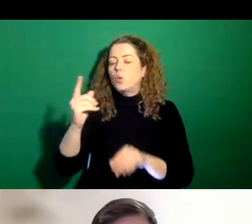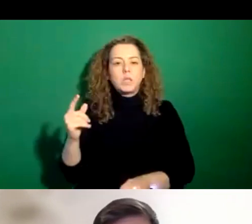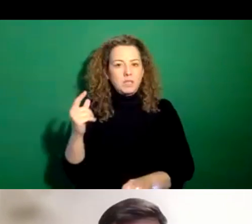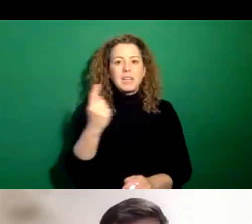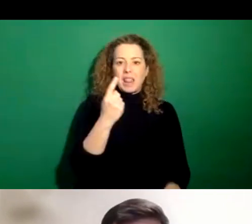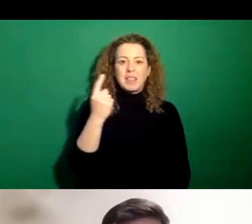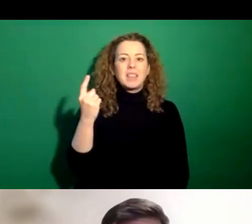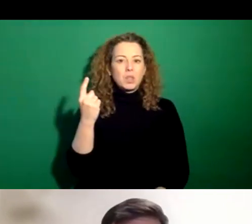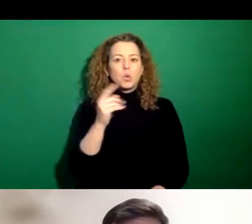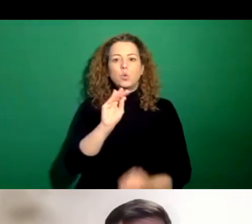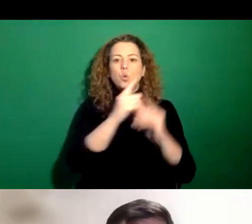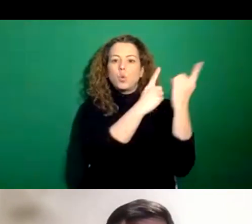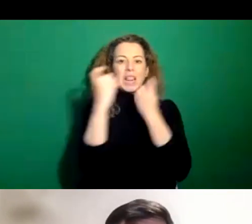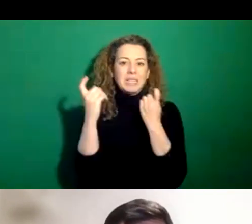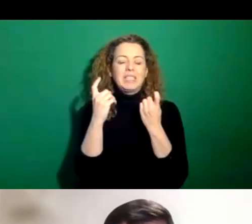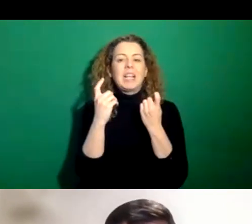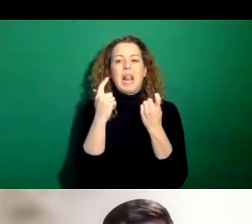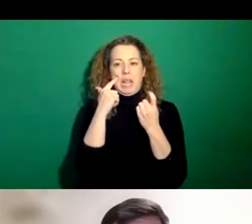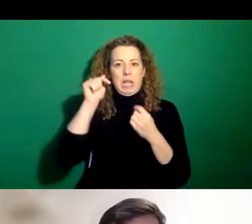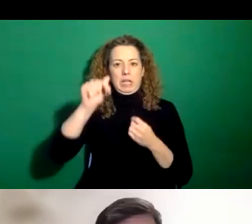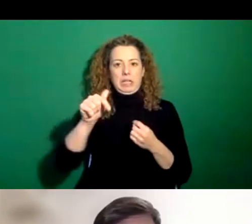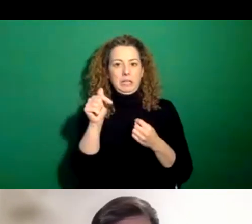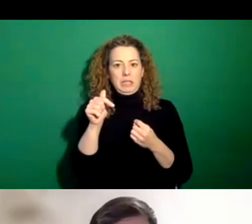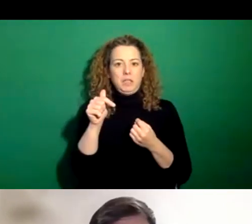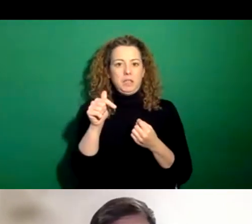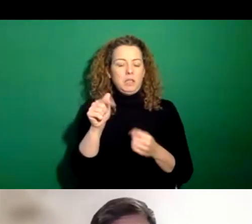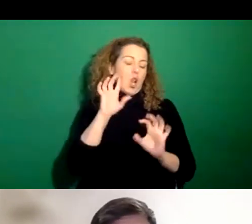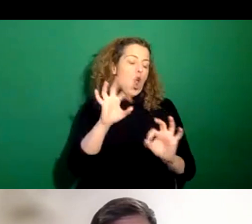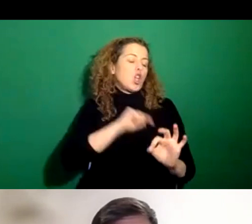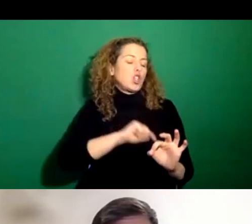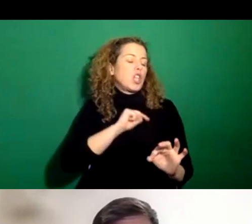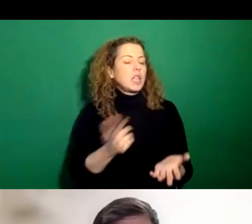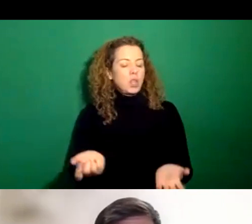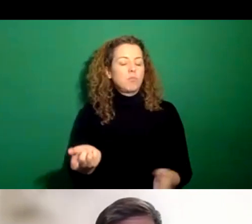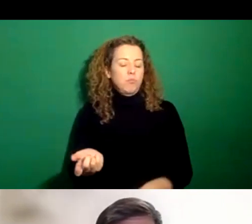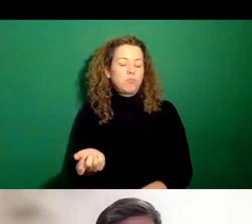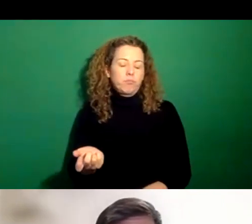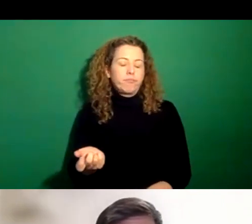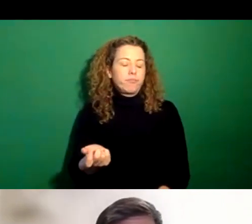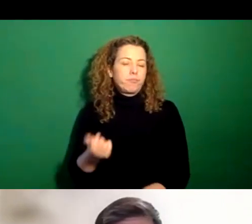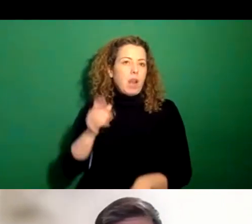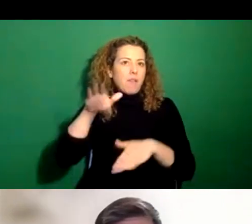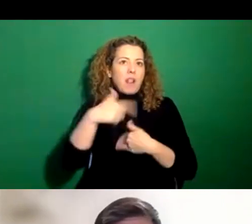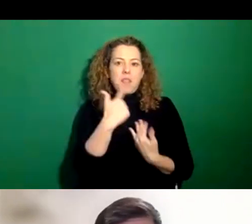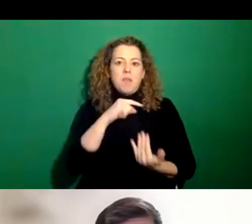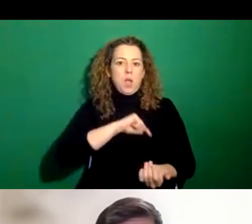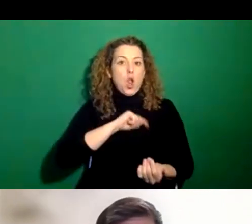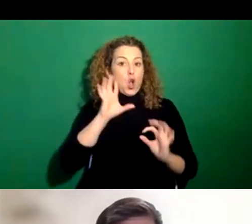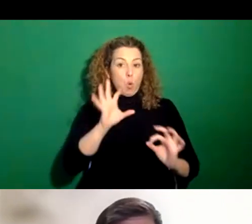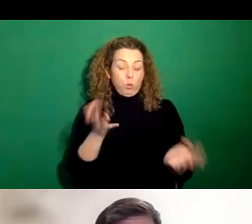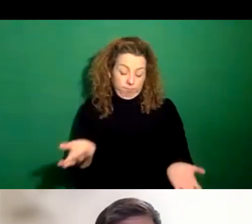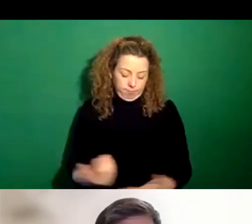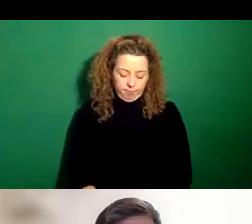ya el criterio, pues, el sentido común, que al final es muchas veces el menos común de los sentidos,